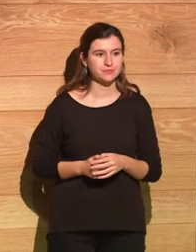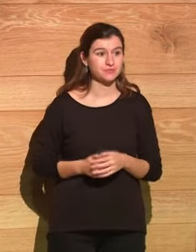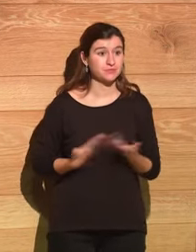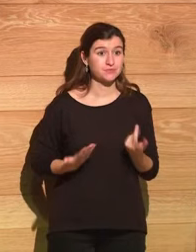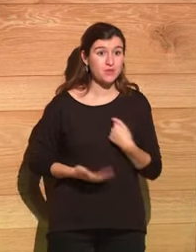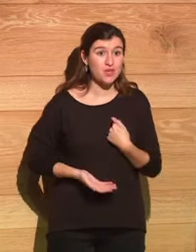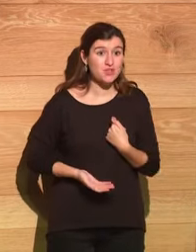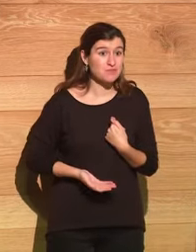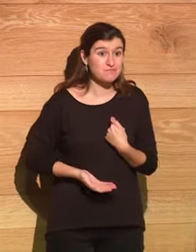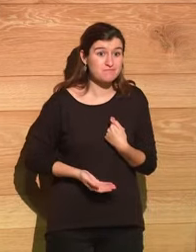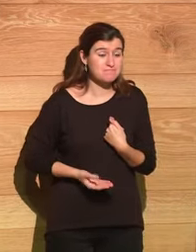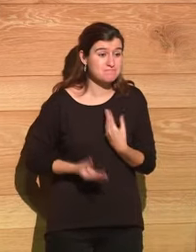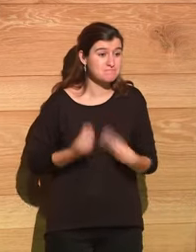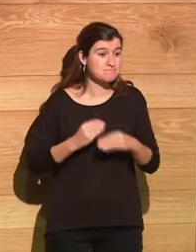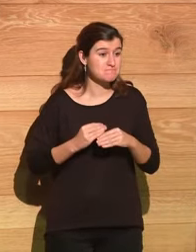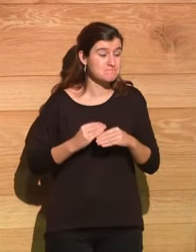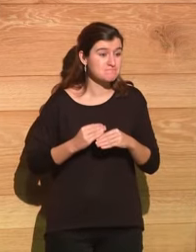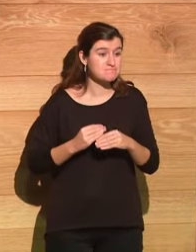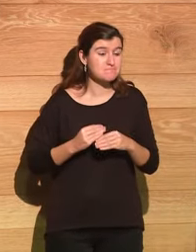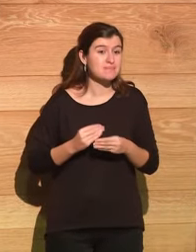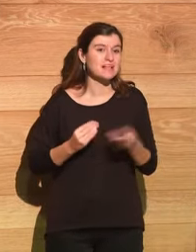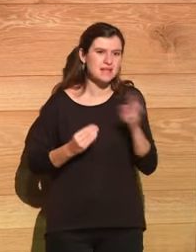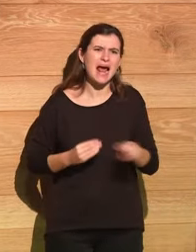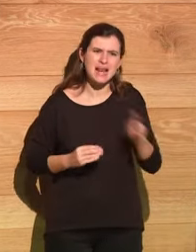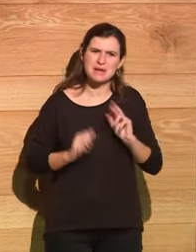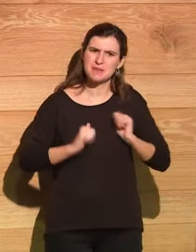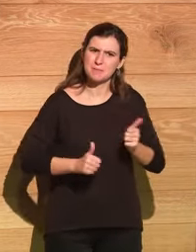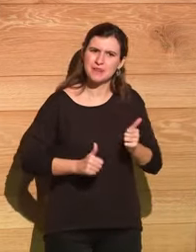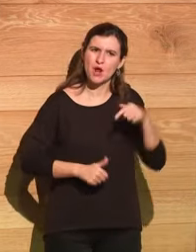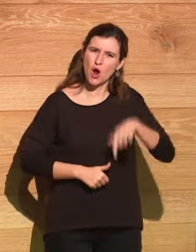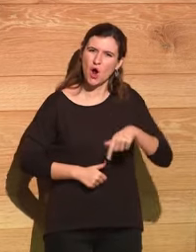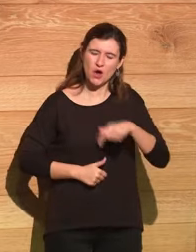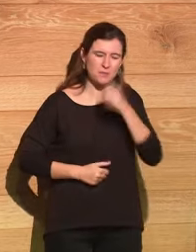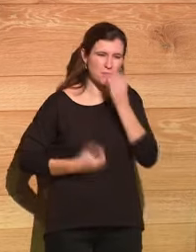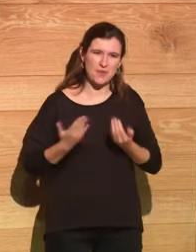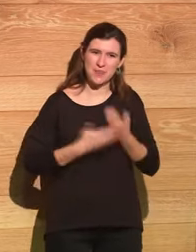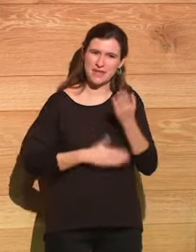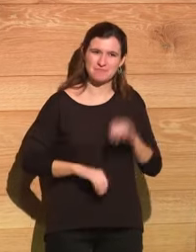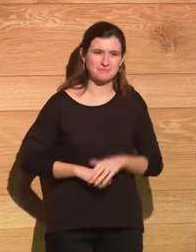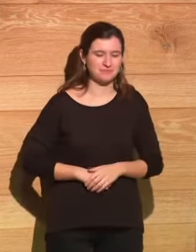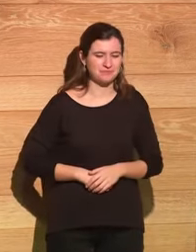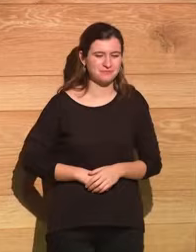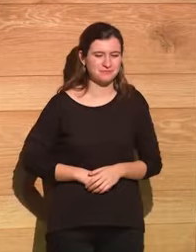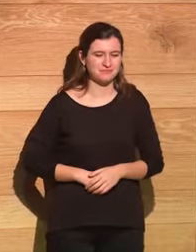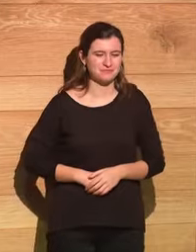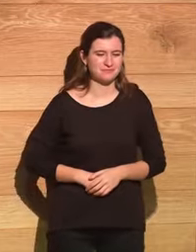Y yo me parece que no tengo nada más que decir. Bueno, sí, repetirlo del principio. Hoy es un buen día.